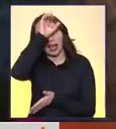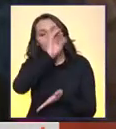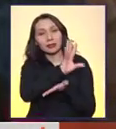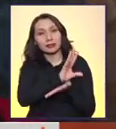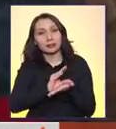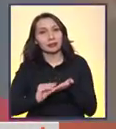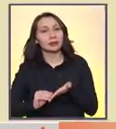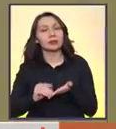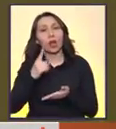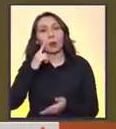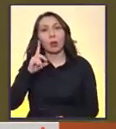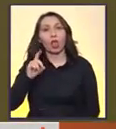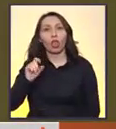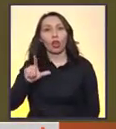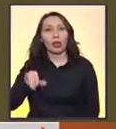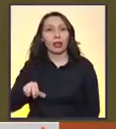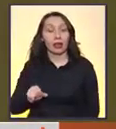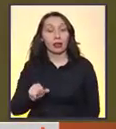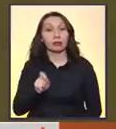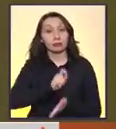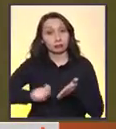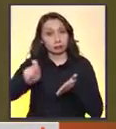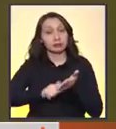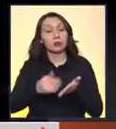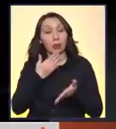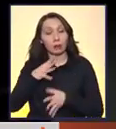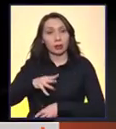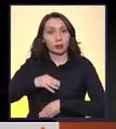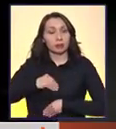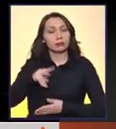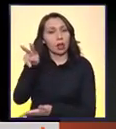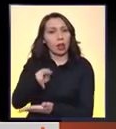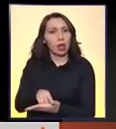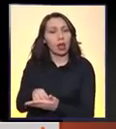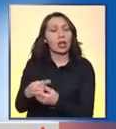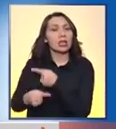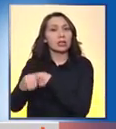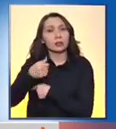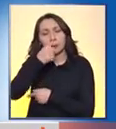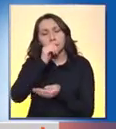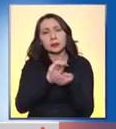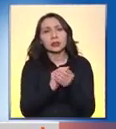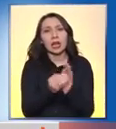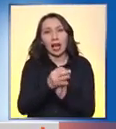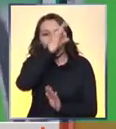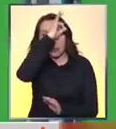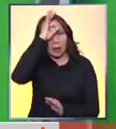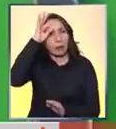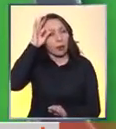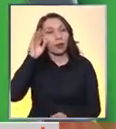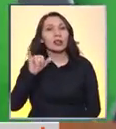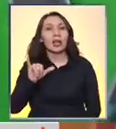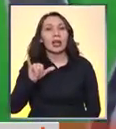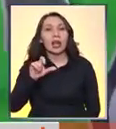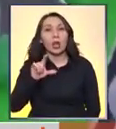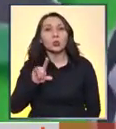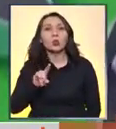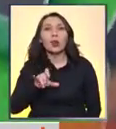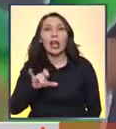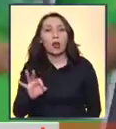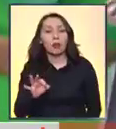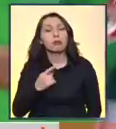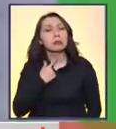Alejandro Dolina. La literatura también la trae y está leyendo Historia Secreta Mapuche de Pedro Cayuqueo. La causa de ese pueblo le